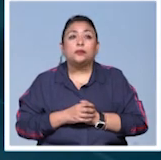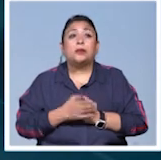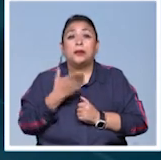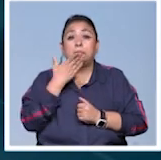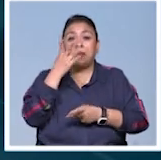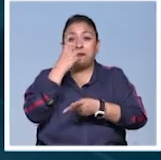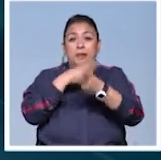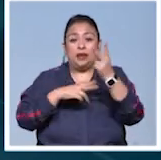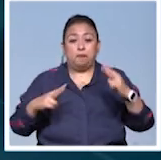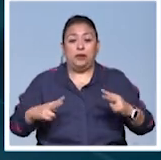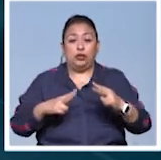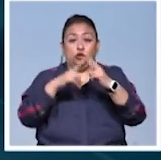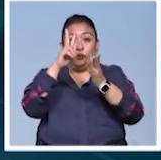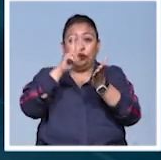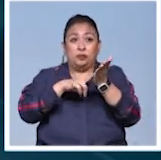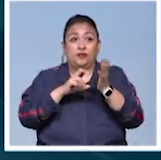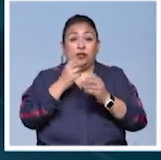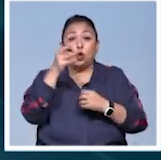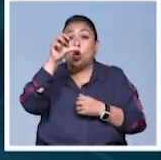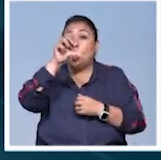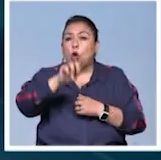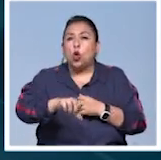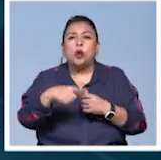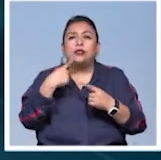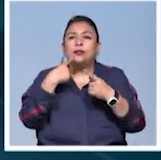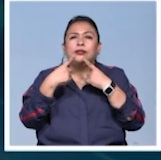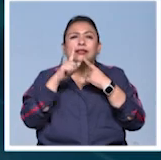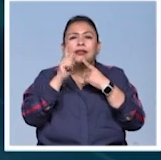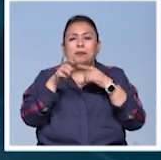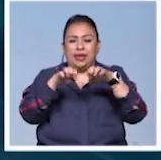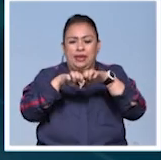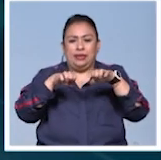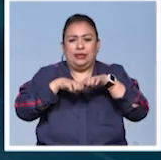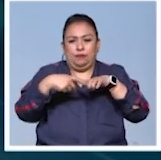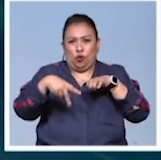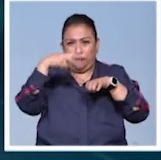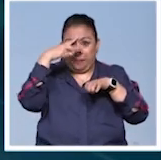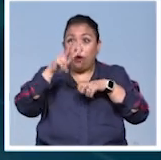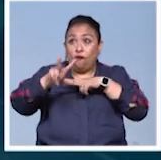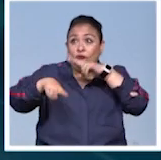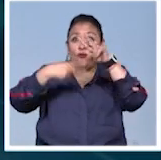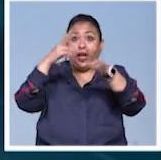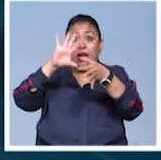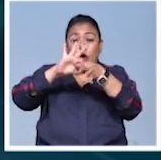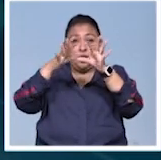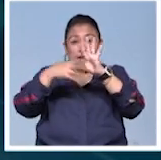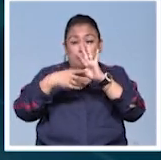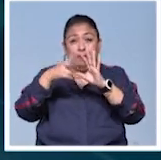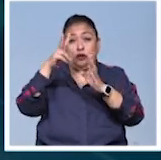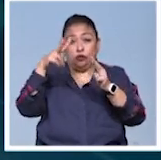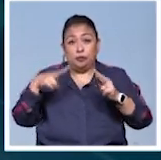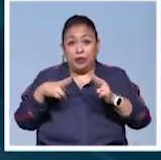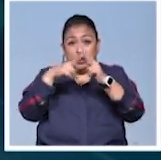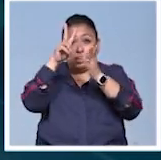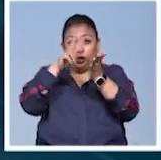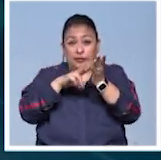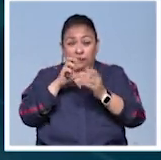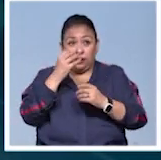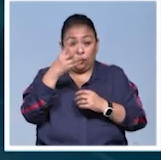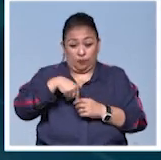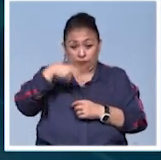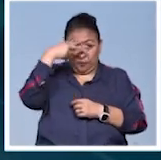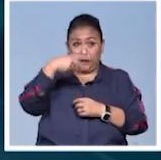Bienvenidos a Pariscopio 2024. Hoy vamos a conversar sobre el equipo mexicano que va a los Olímpicos de París 2024. México, desde